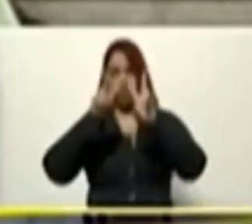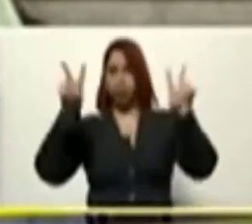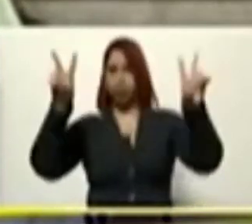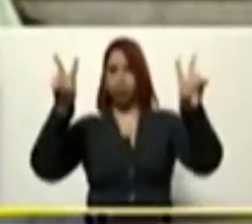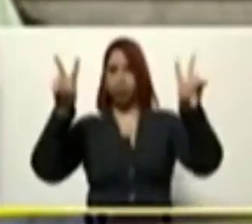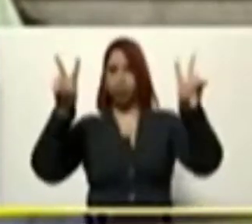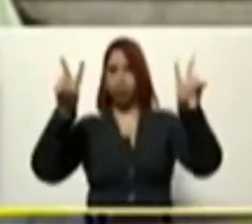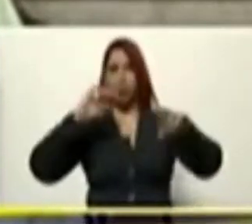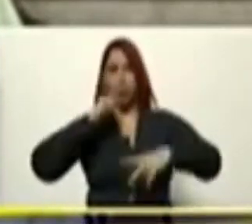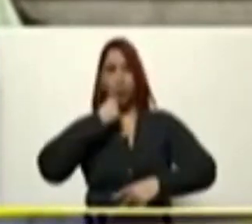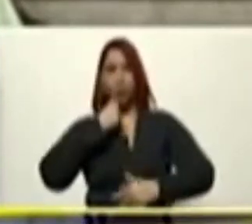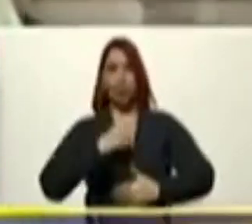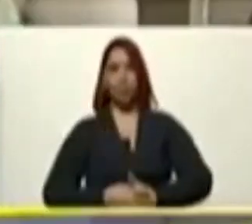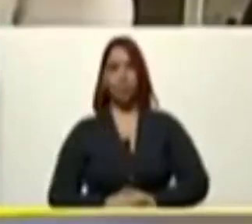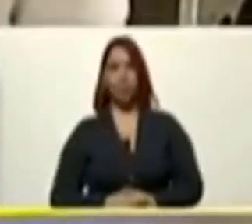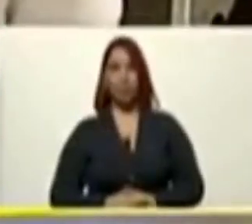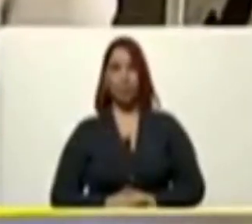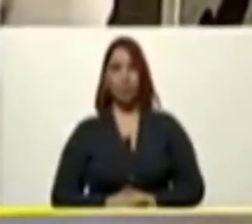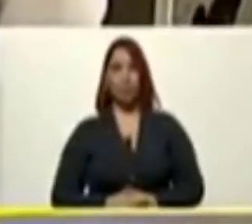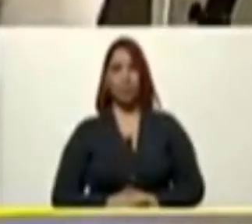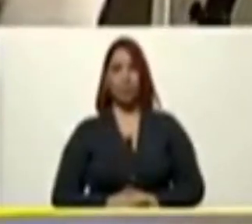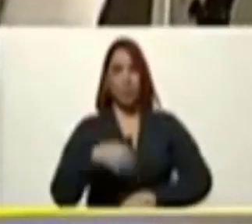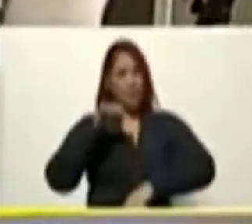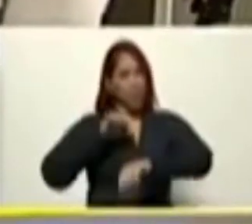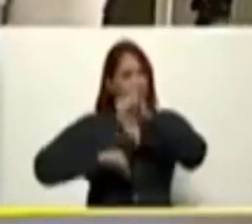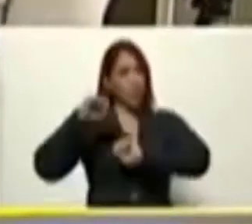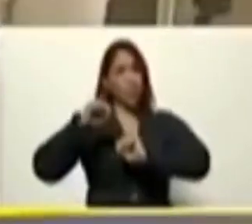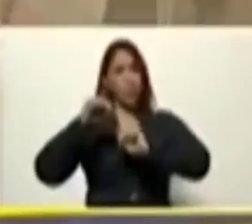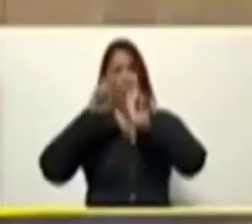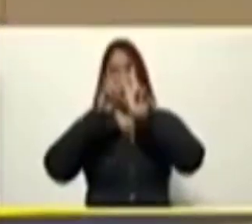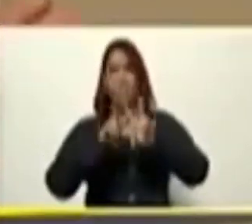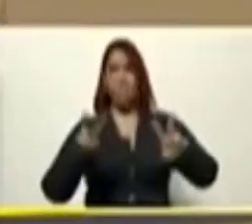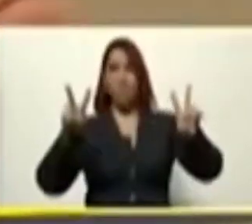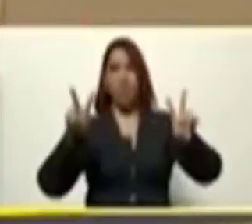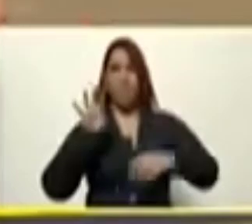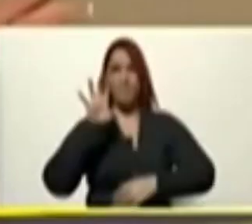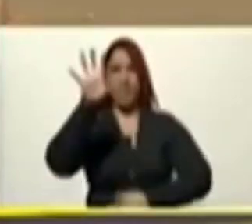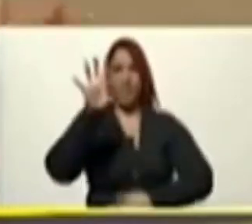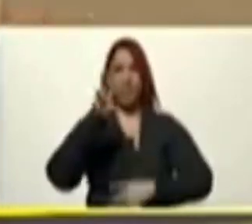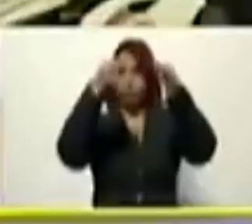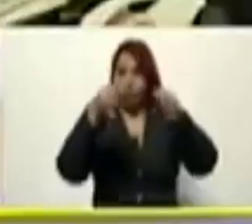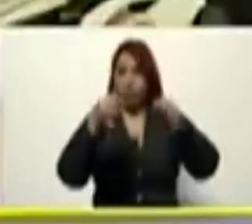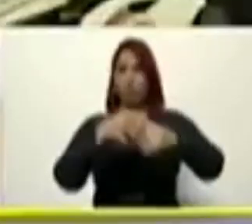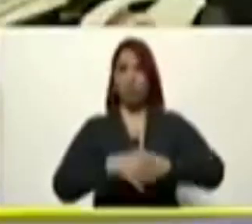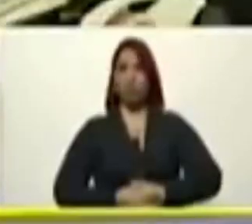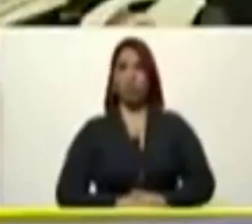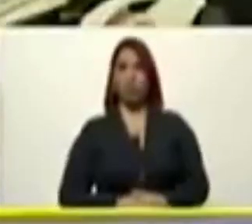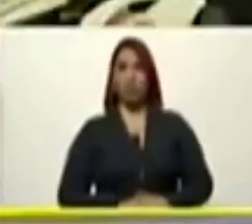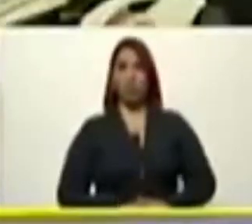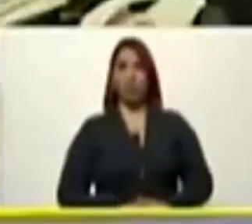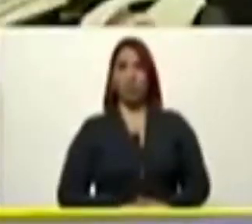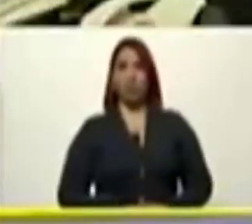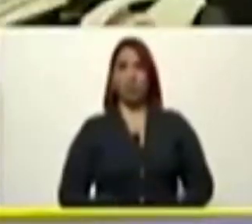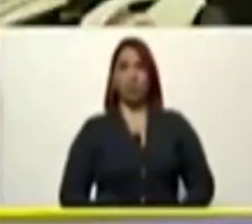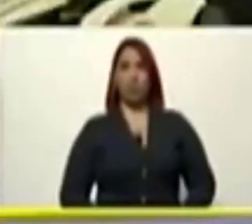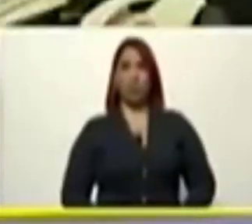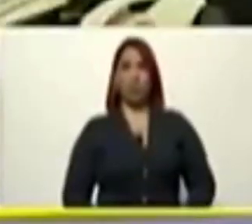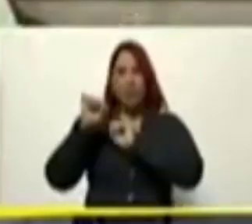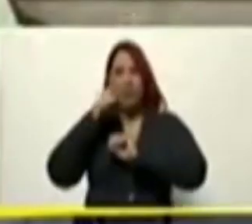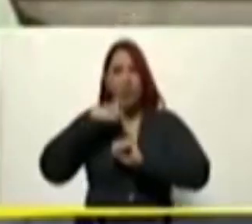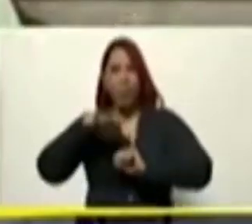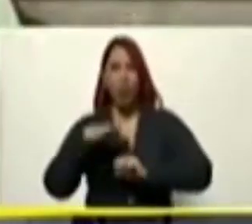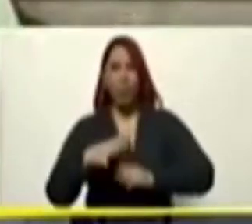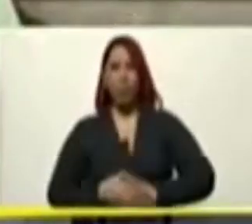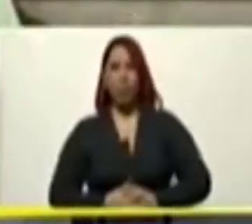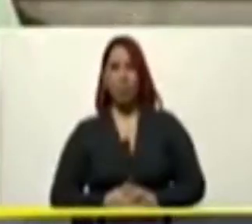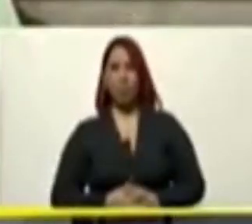de que va a estar en Nicaragua en los próximos días, pero que una vez que Nicolás Maduro intente ir a Nicaragua, a ese lo van a estar esperando los aviones de combate para